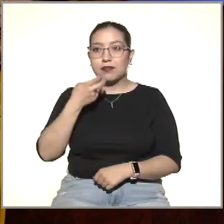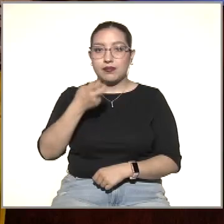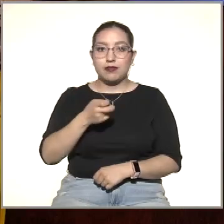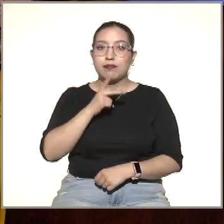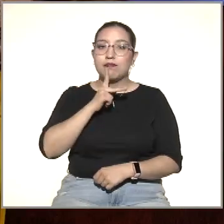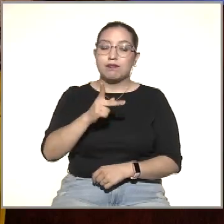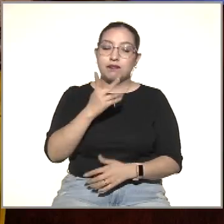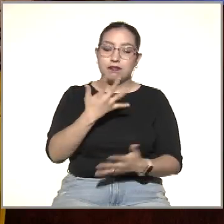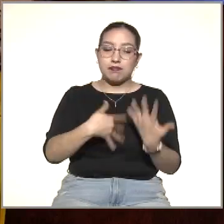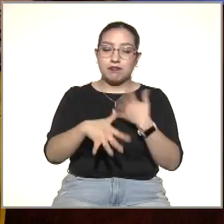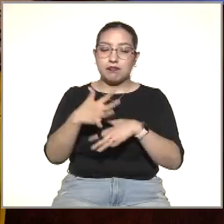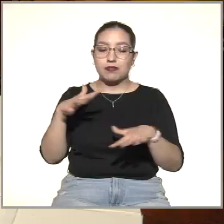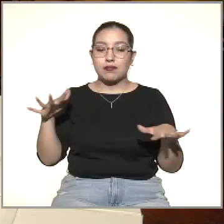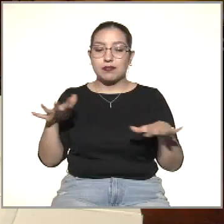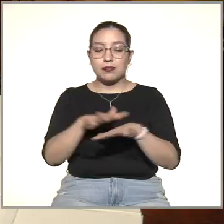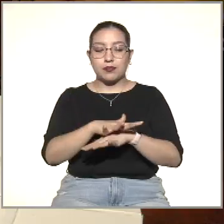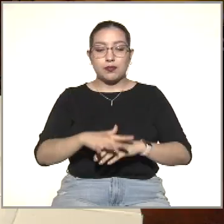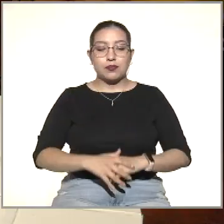palabras, dice la audiencia.